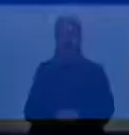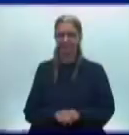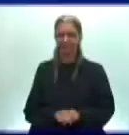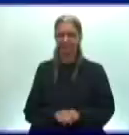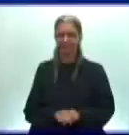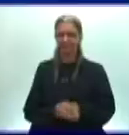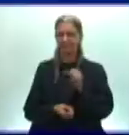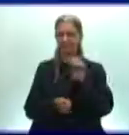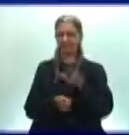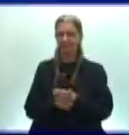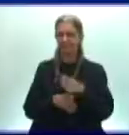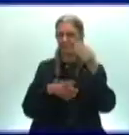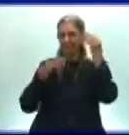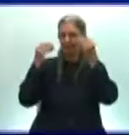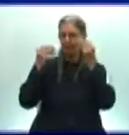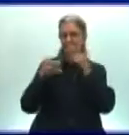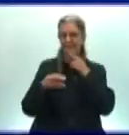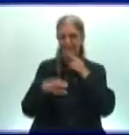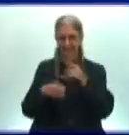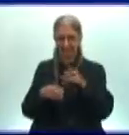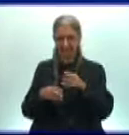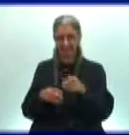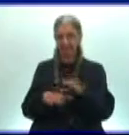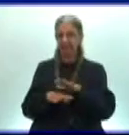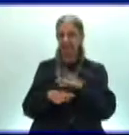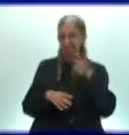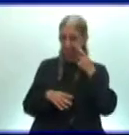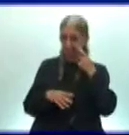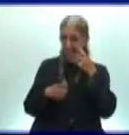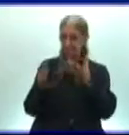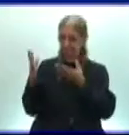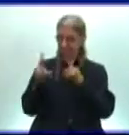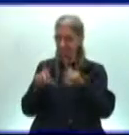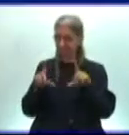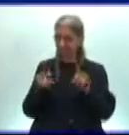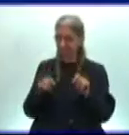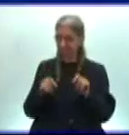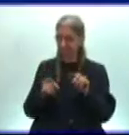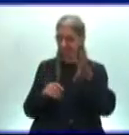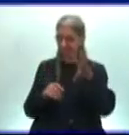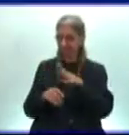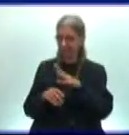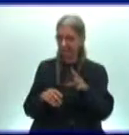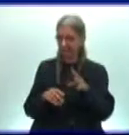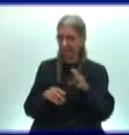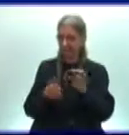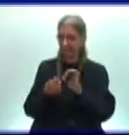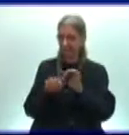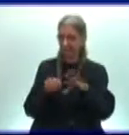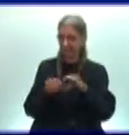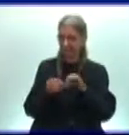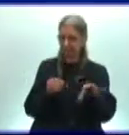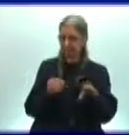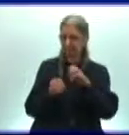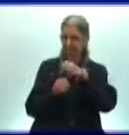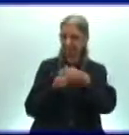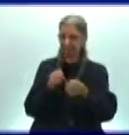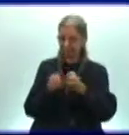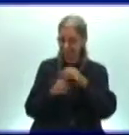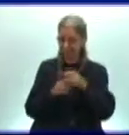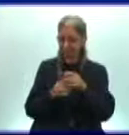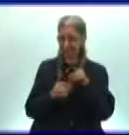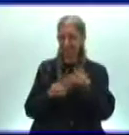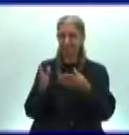Comencemos entonces a analizar la respuesta. Ya tienen nuevamente en pantalla el diagrama de la distribución electrónica por si a alguien no le dio tiempo